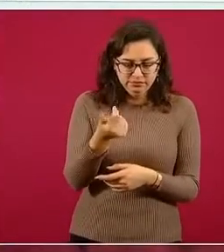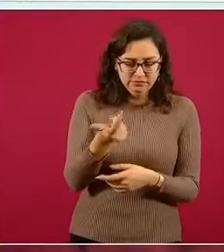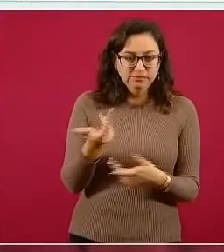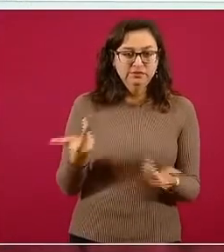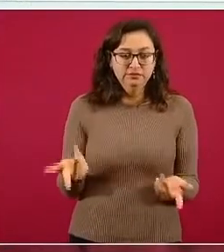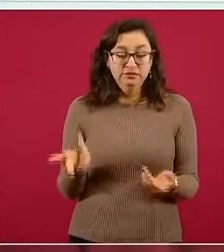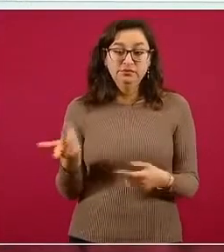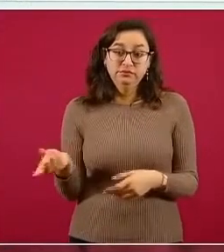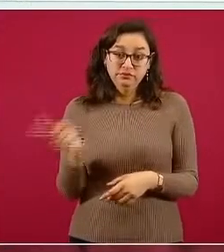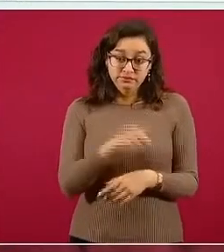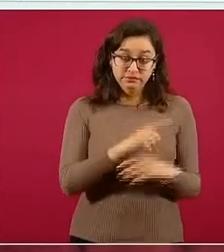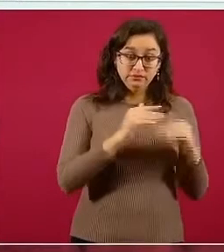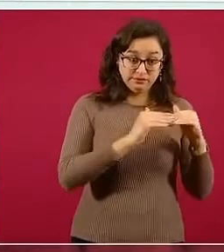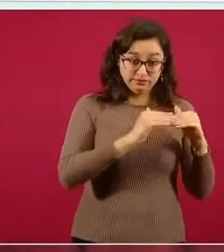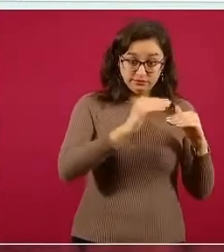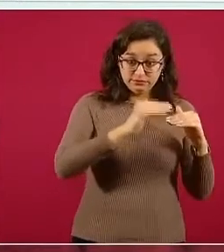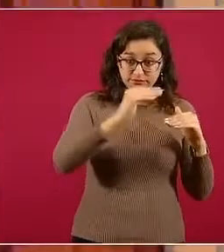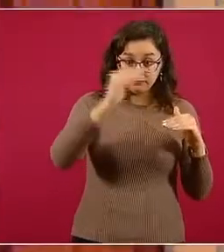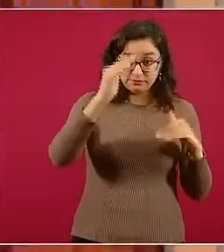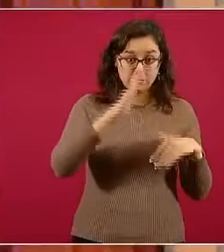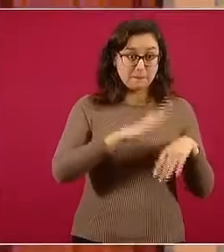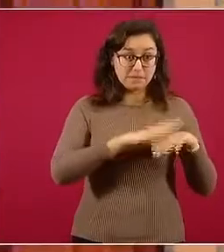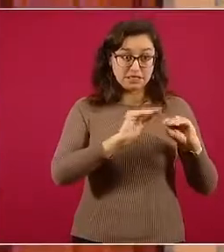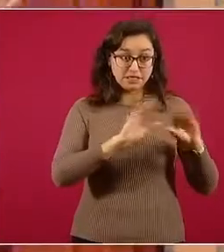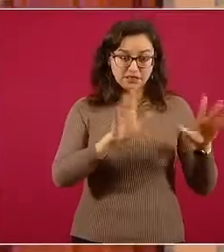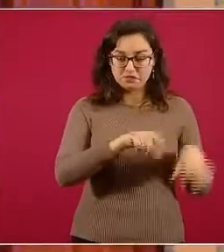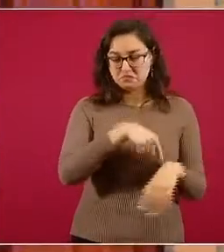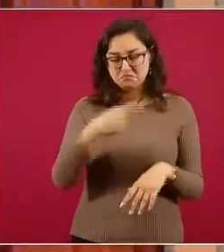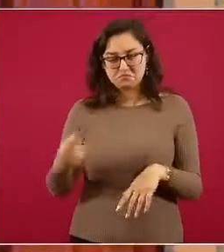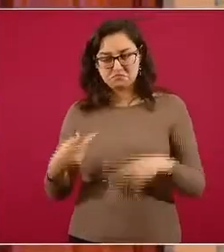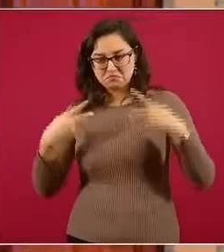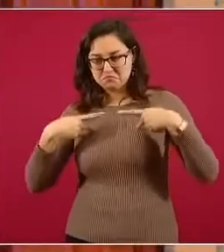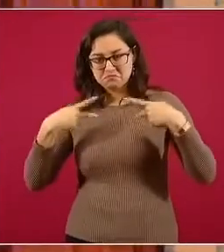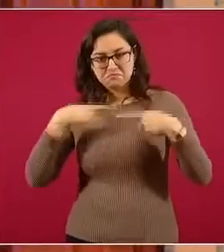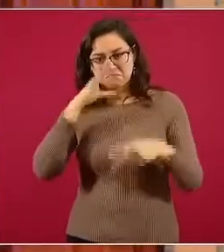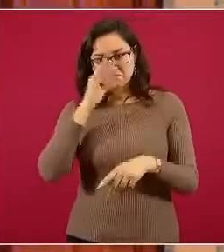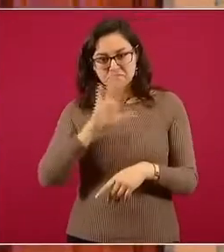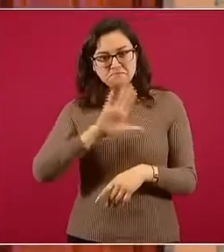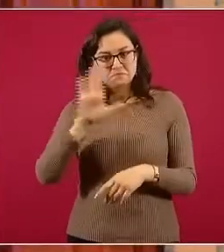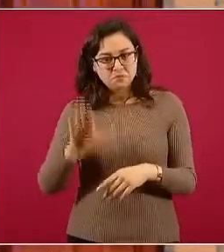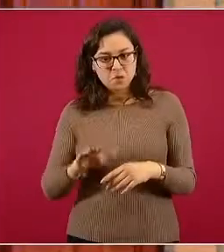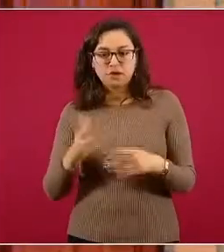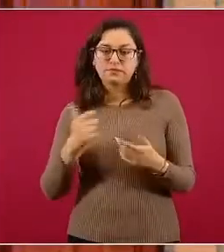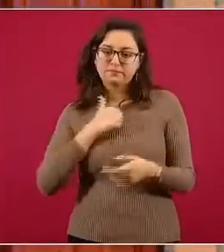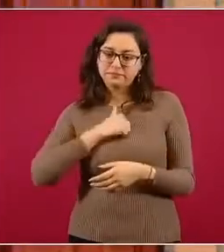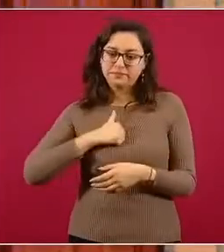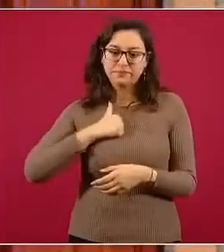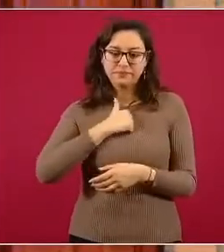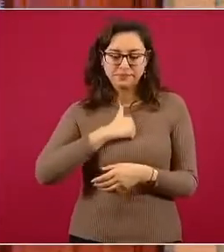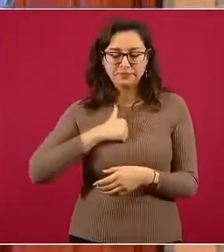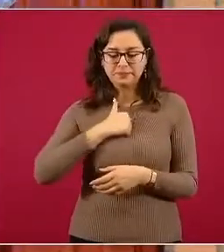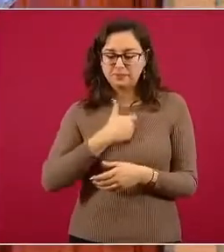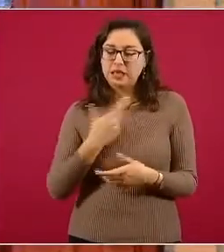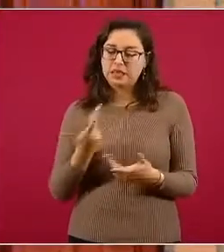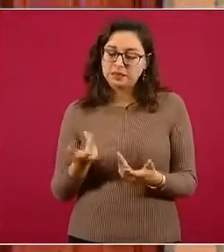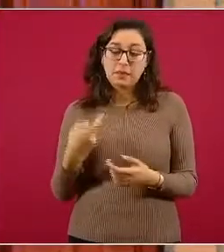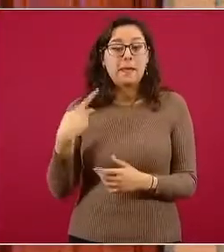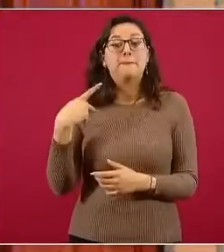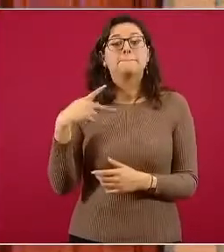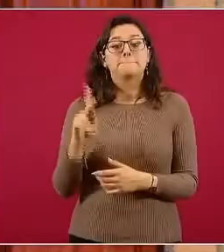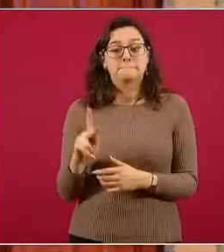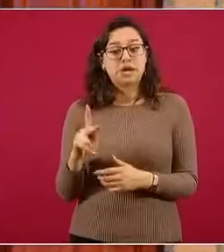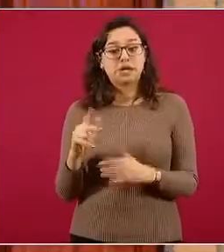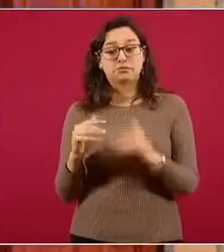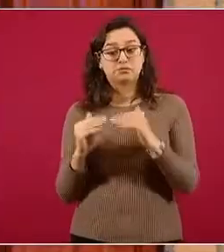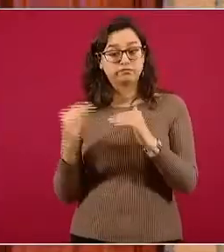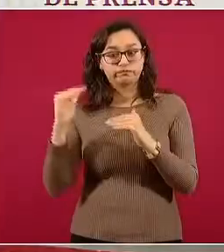un incremento y una tendencia ascendente, las personas que fallecen lamentablemente a consecuencias de la enfermedad